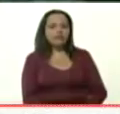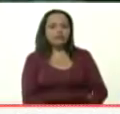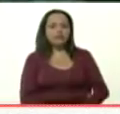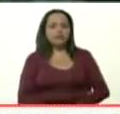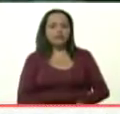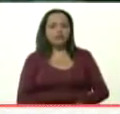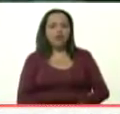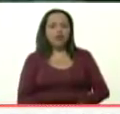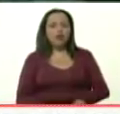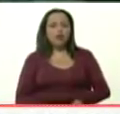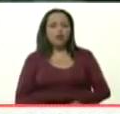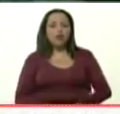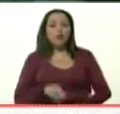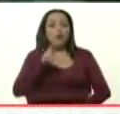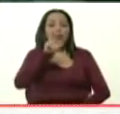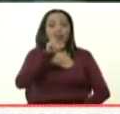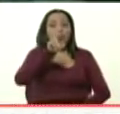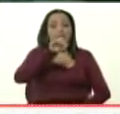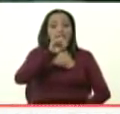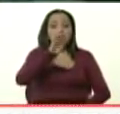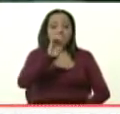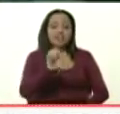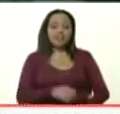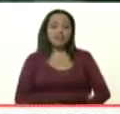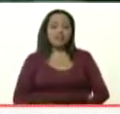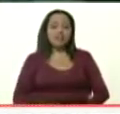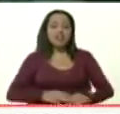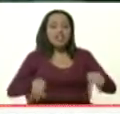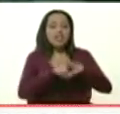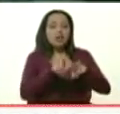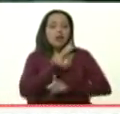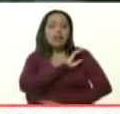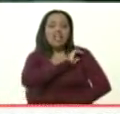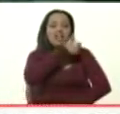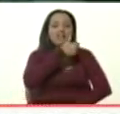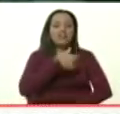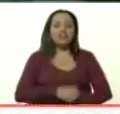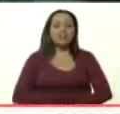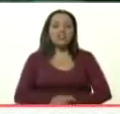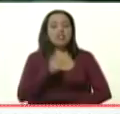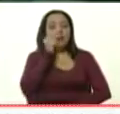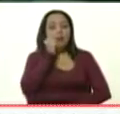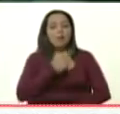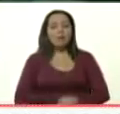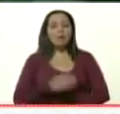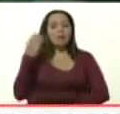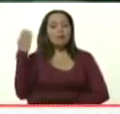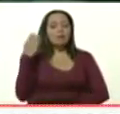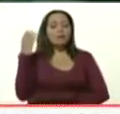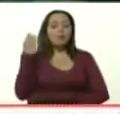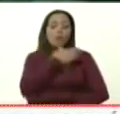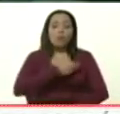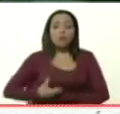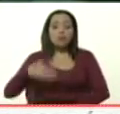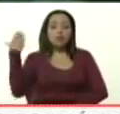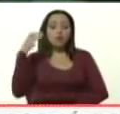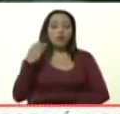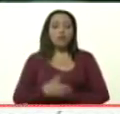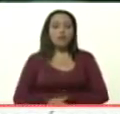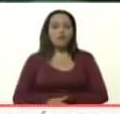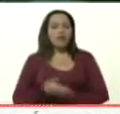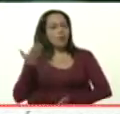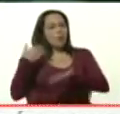Álvaro Uribe Vélez es el jefe y padre de Iván Duque. Y cuando Uribe Vélez fue presidente